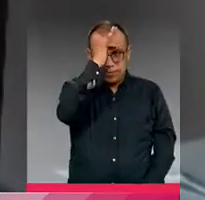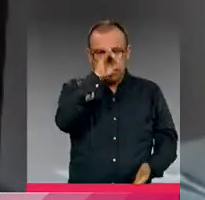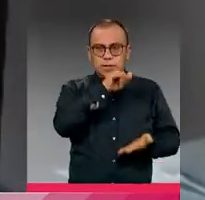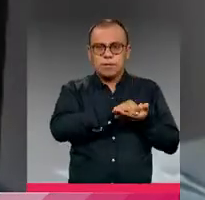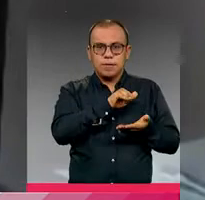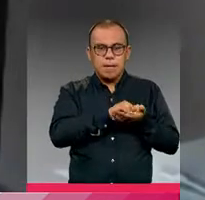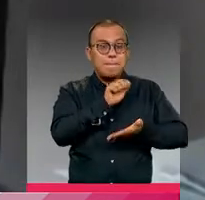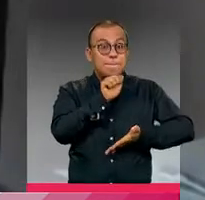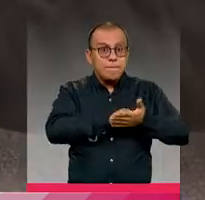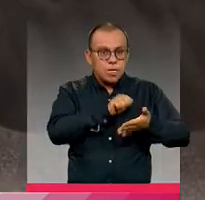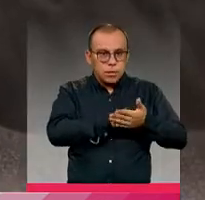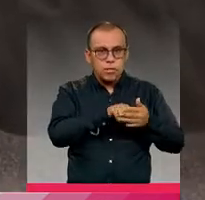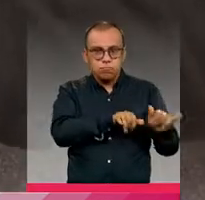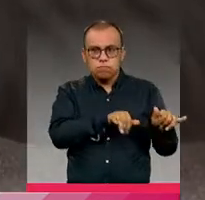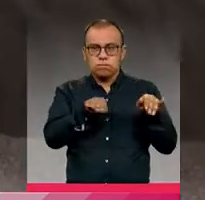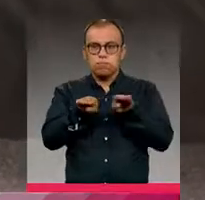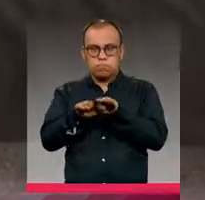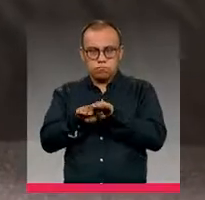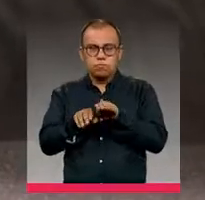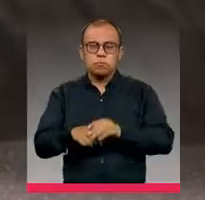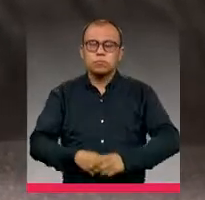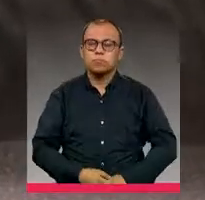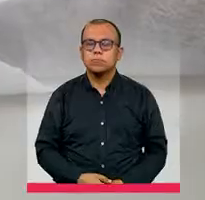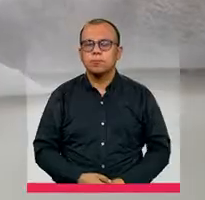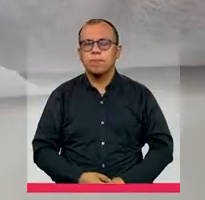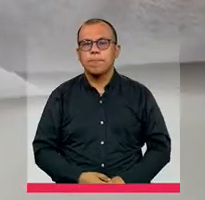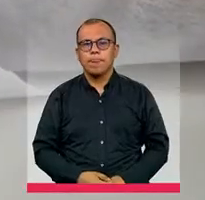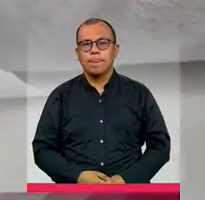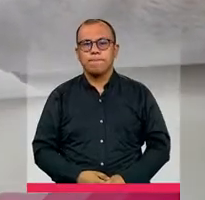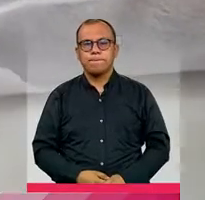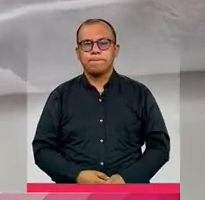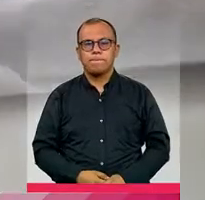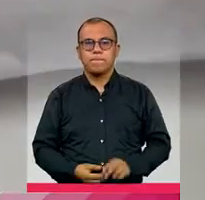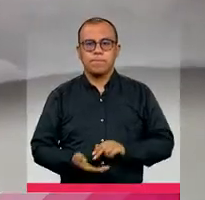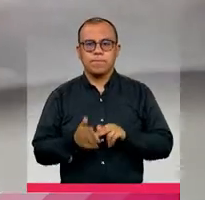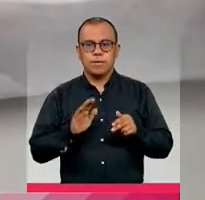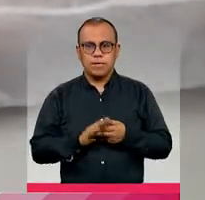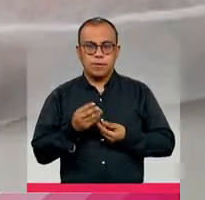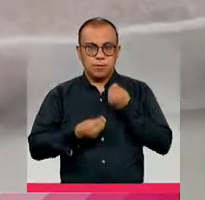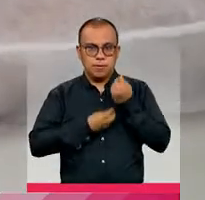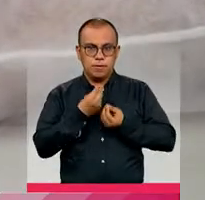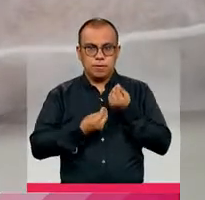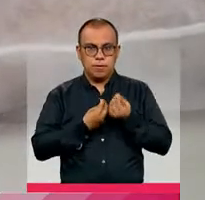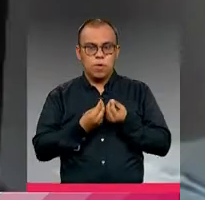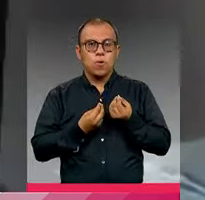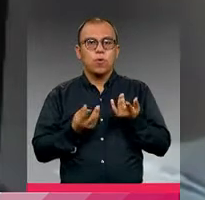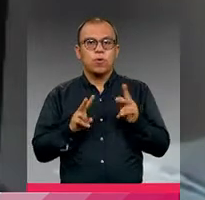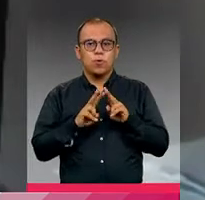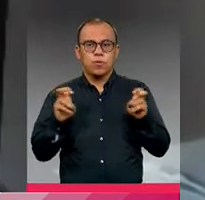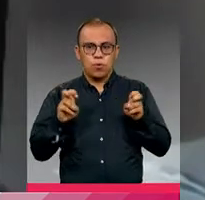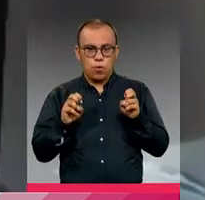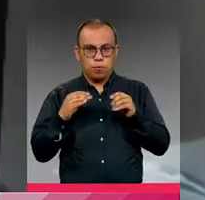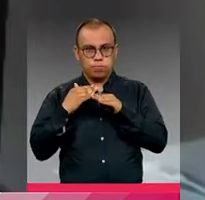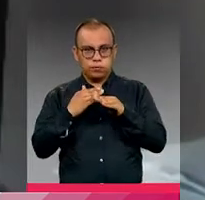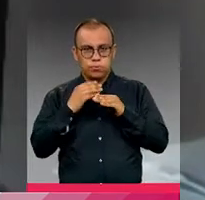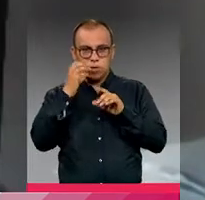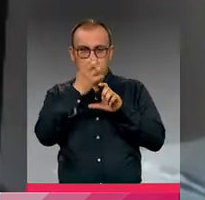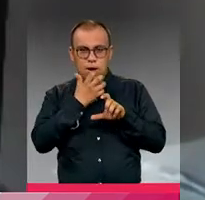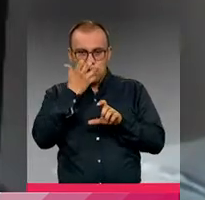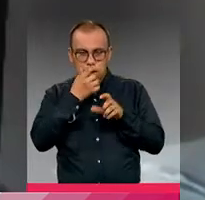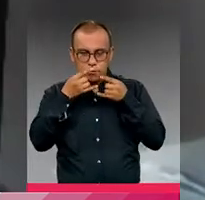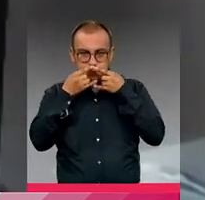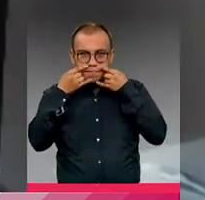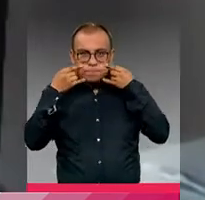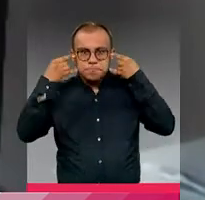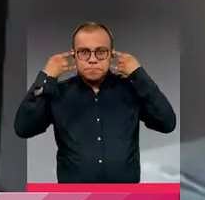mismos materiales, por ejemplo, en vez de utilizar máquinas que hacen un termosellado o un sellado